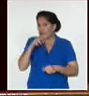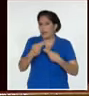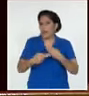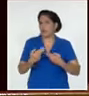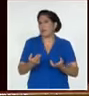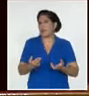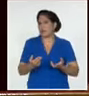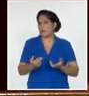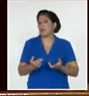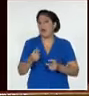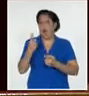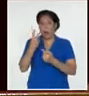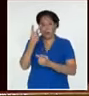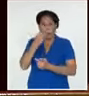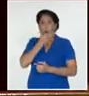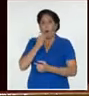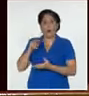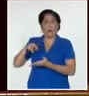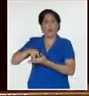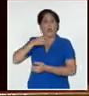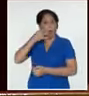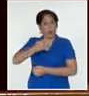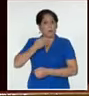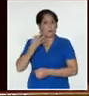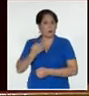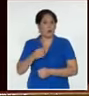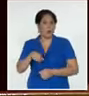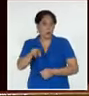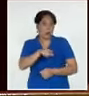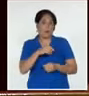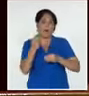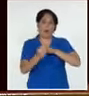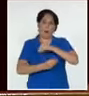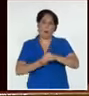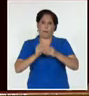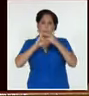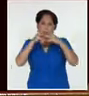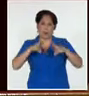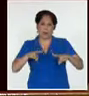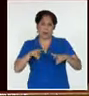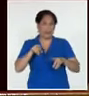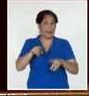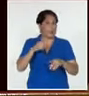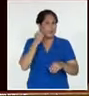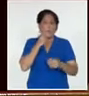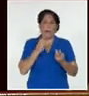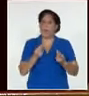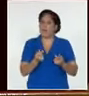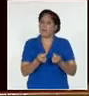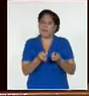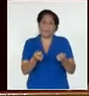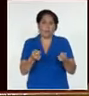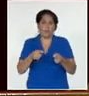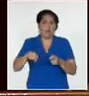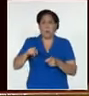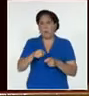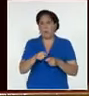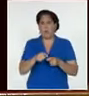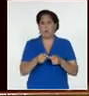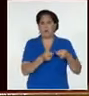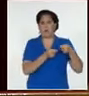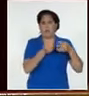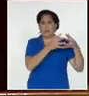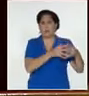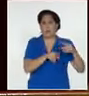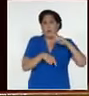como plantearon dos jóvenes dirigentes cederistas aquí hoy. Un papel sin dudas más activo para contrarrestar las campañas